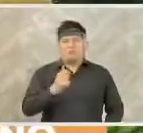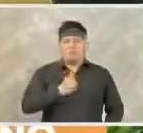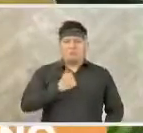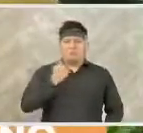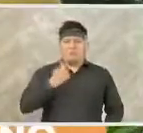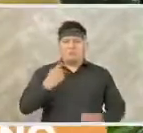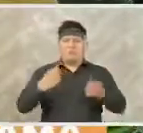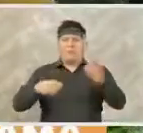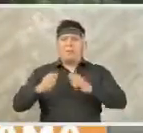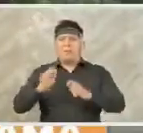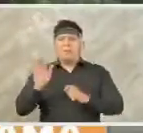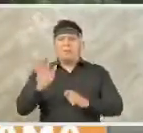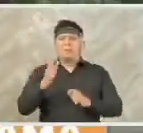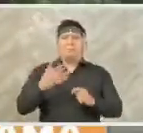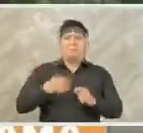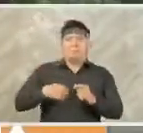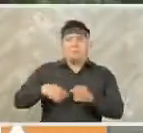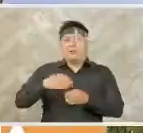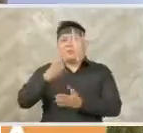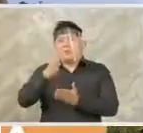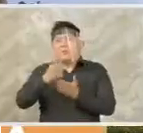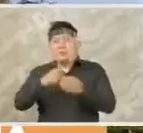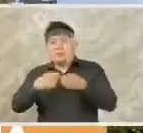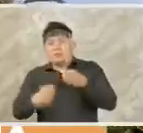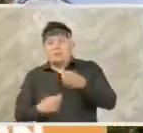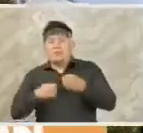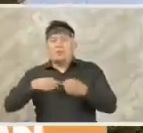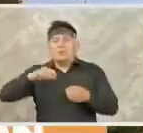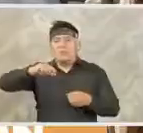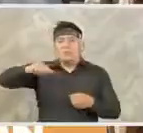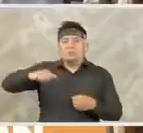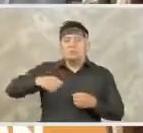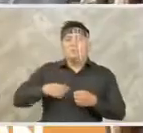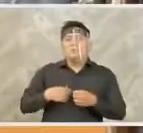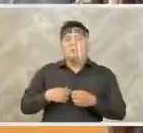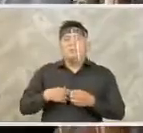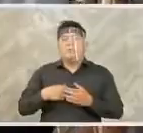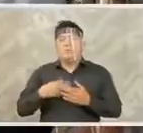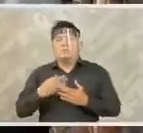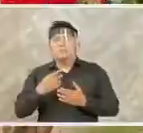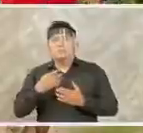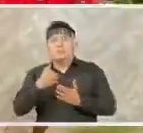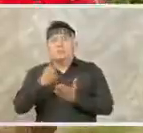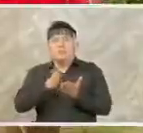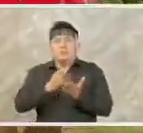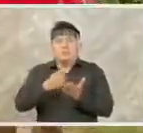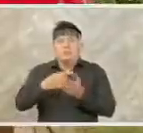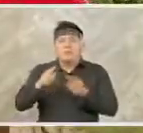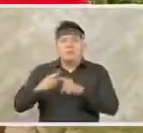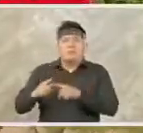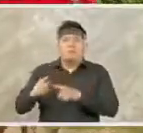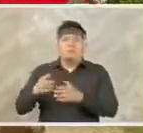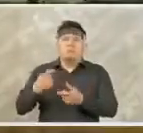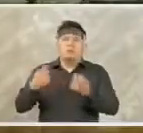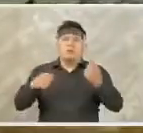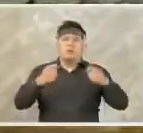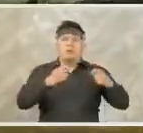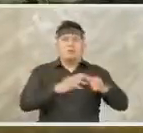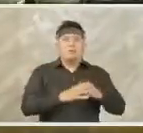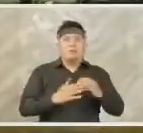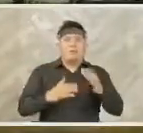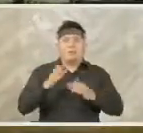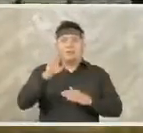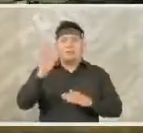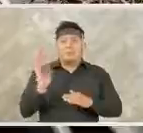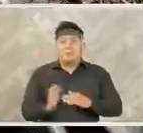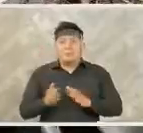maracuyá, plátano, limón, auyama, mango, naranja, yuca y melón directamente a las plazas de mercado de la ciudad, aumentando de esta manera